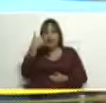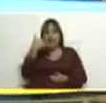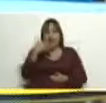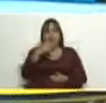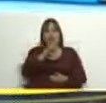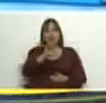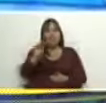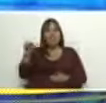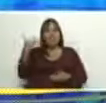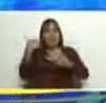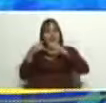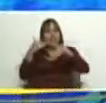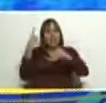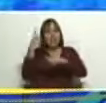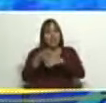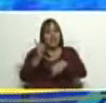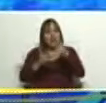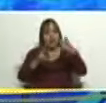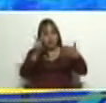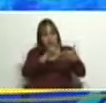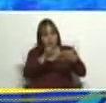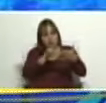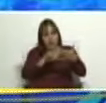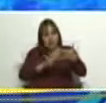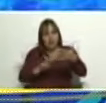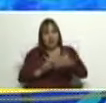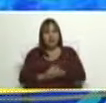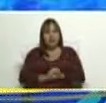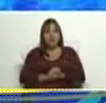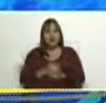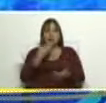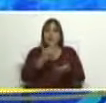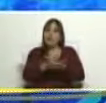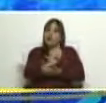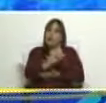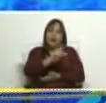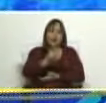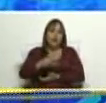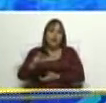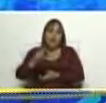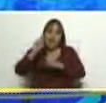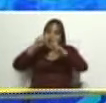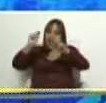200 mensajes y tengo que leer algunos. Con su permiso, no me gusta dejar a la gente en azul.